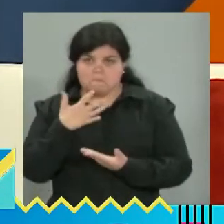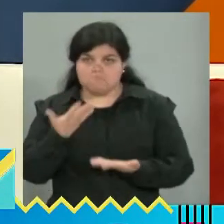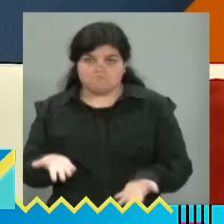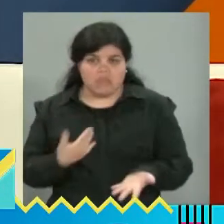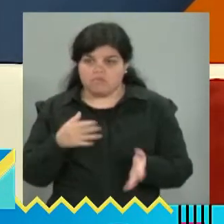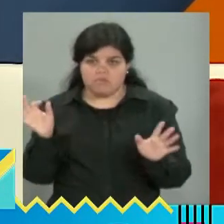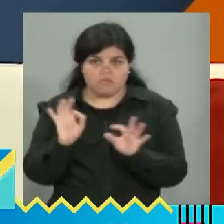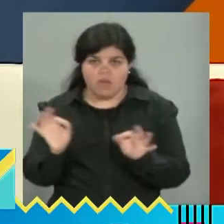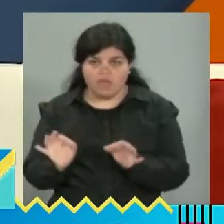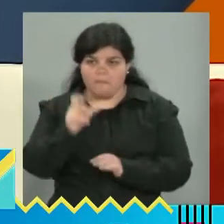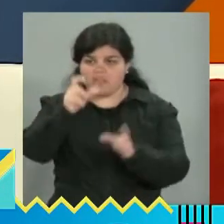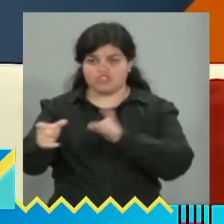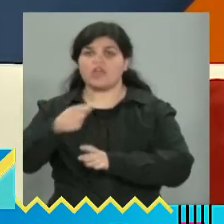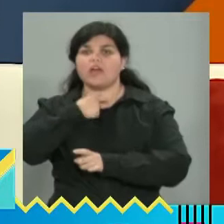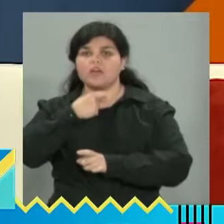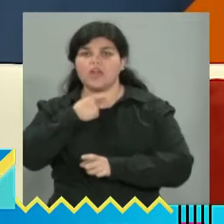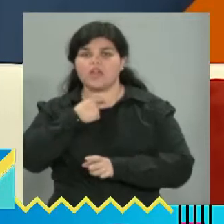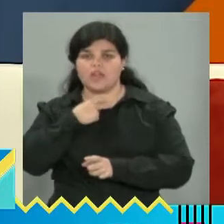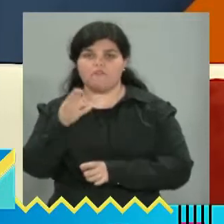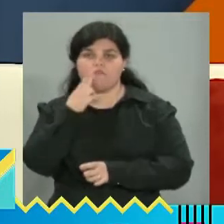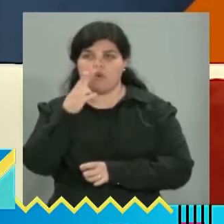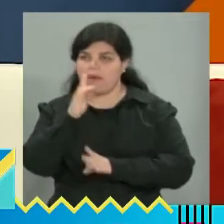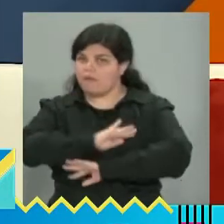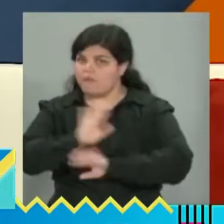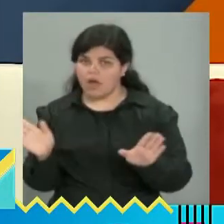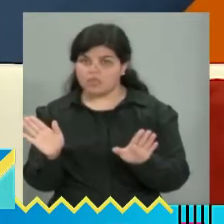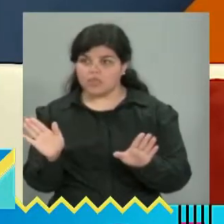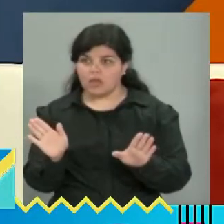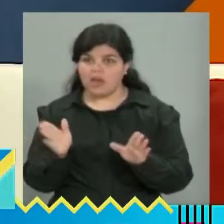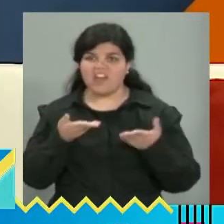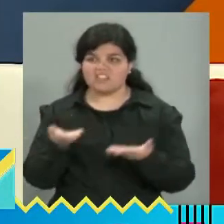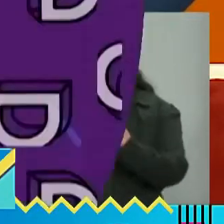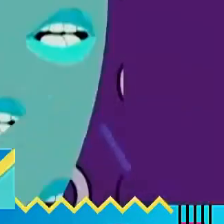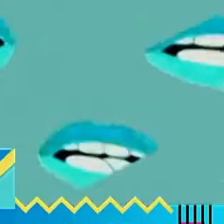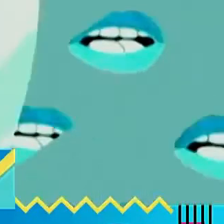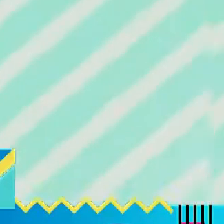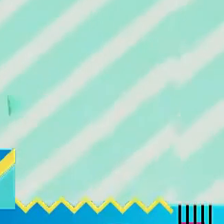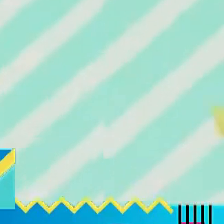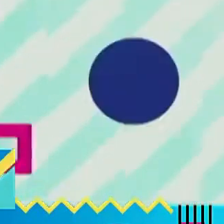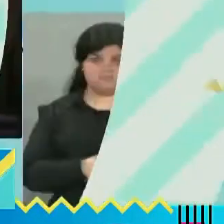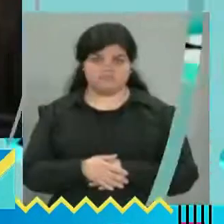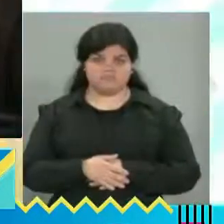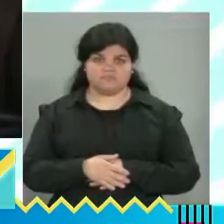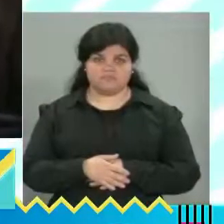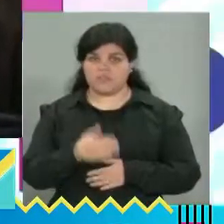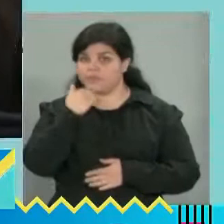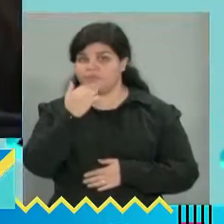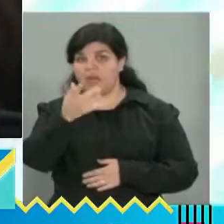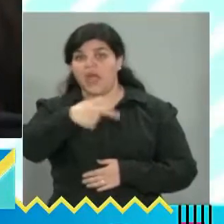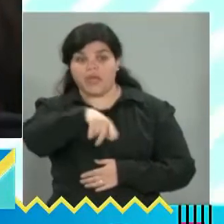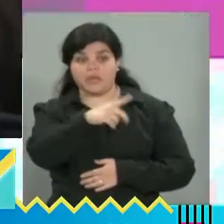a la persona que quiere dejar de fumar fácil y que se le brinde un acceso, pero quizás el doctor Zaraco, la doctora, tiene